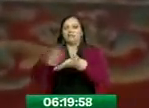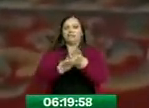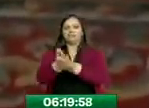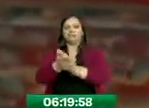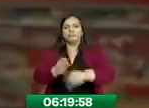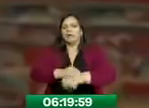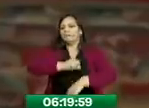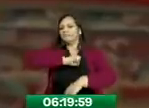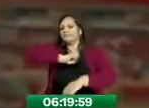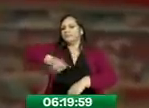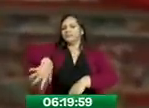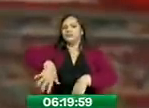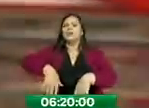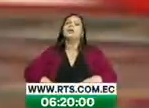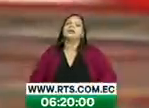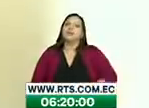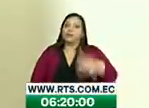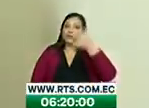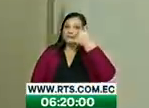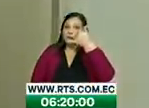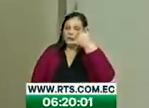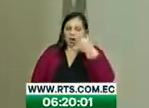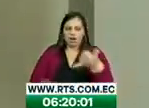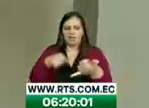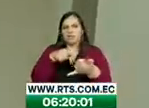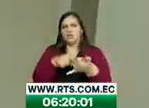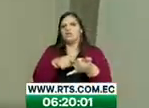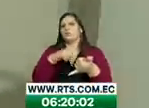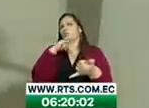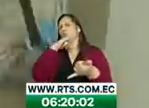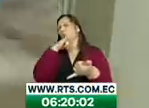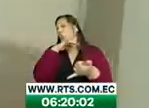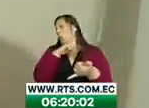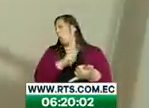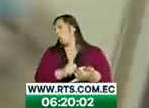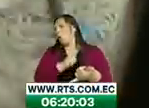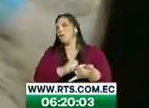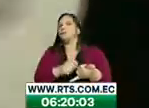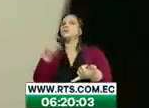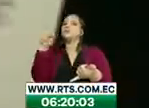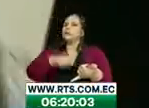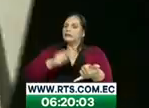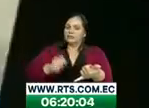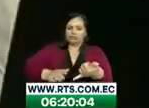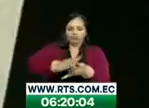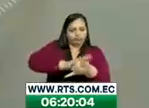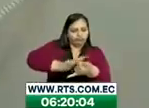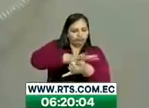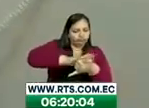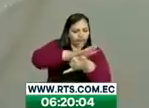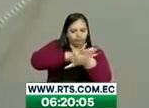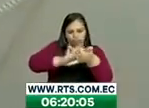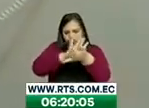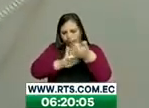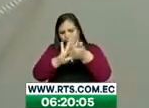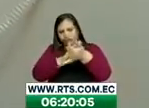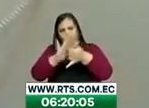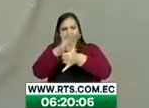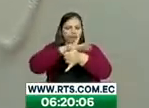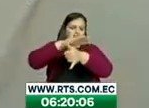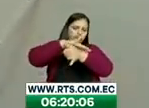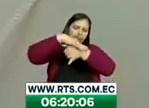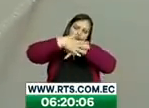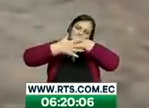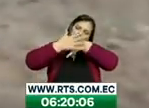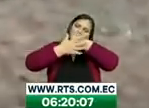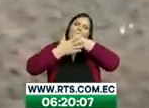Por eso hay que mantenerlo desinfectado. Es indispensable limpiar y desinfectar a profundidad todo tipo de superficie que pueda concentrar